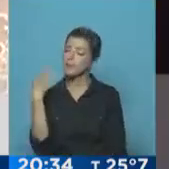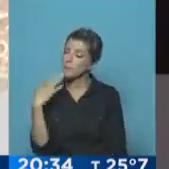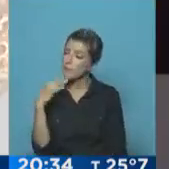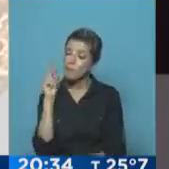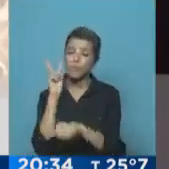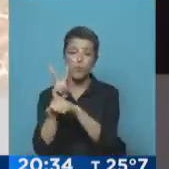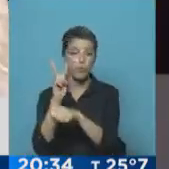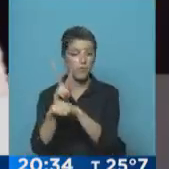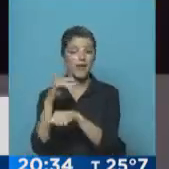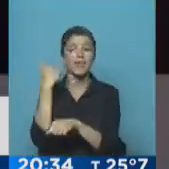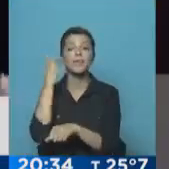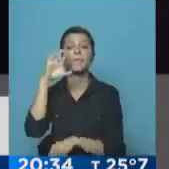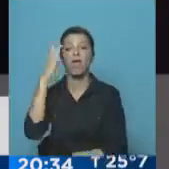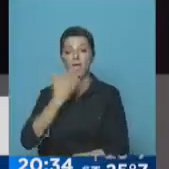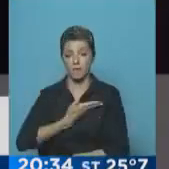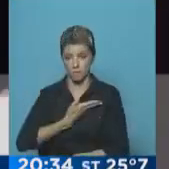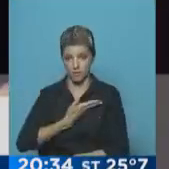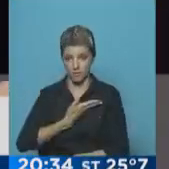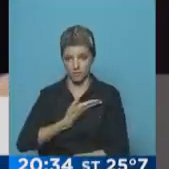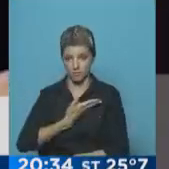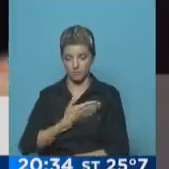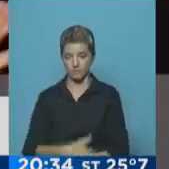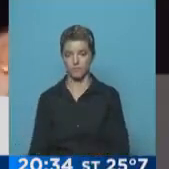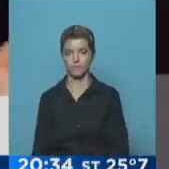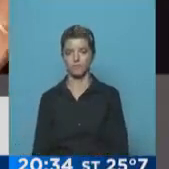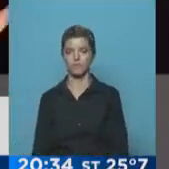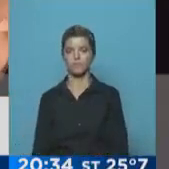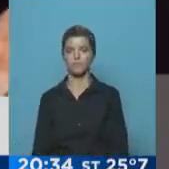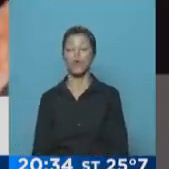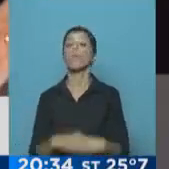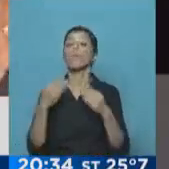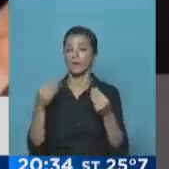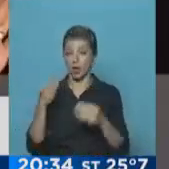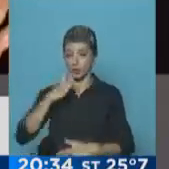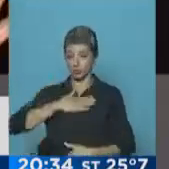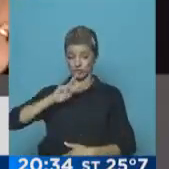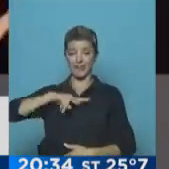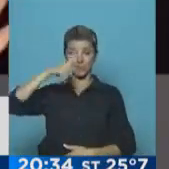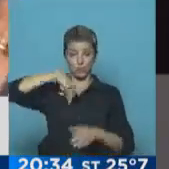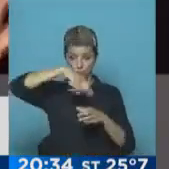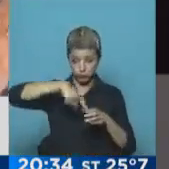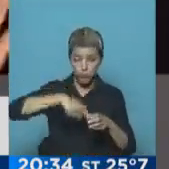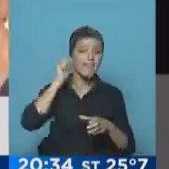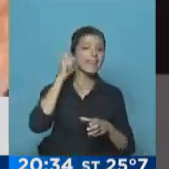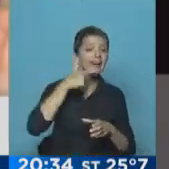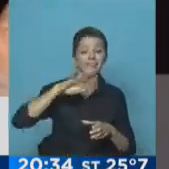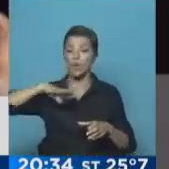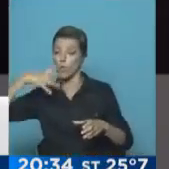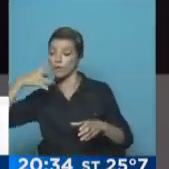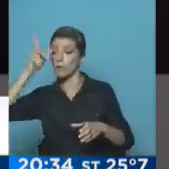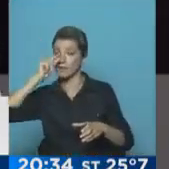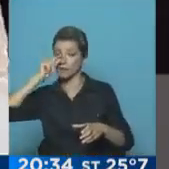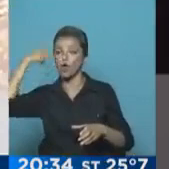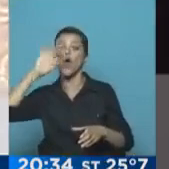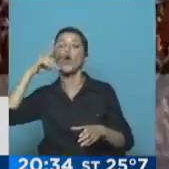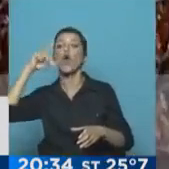Que la tenemos que cuidar, porque somos el segundo yacimiento de gas y el cuarto de petróleo no convencional más